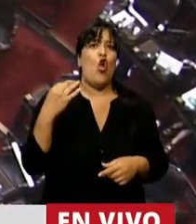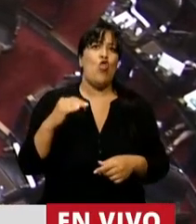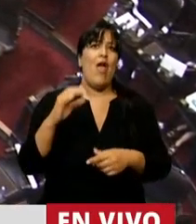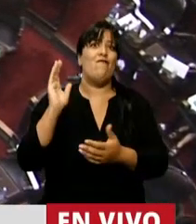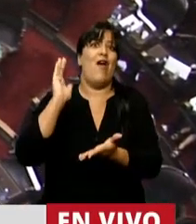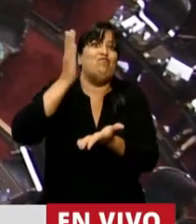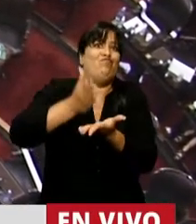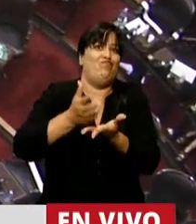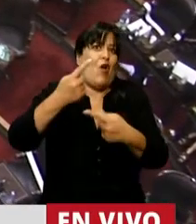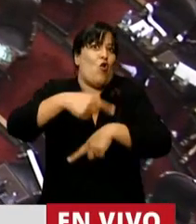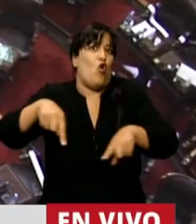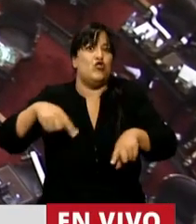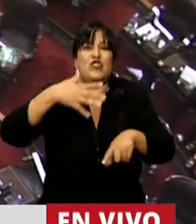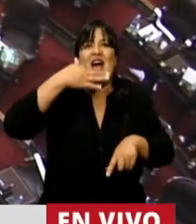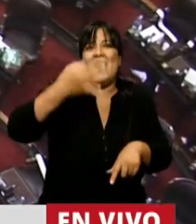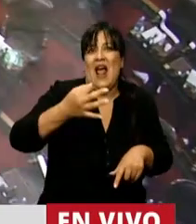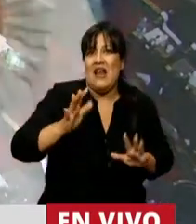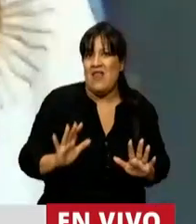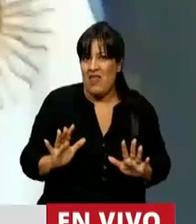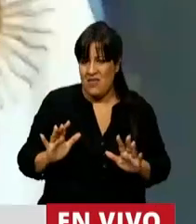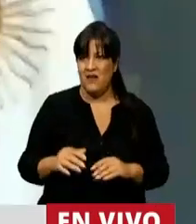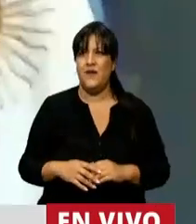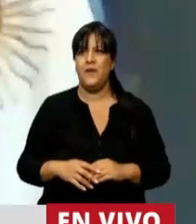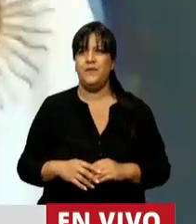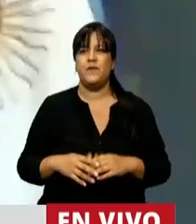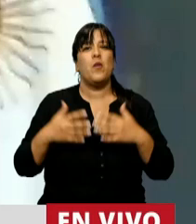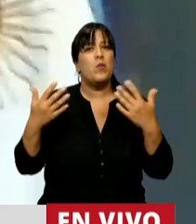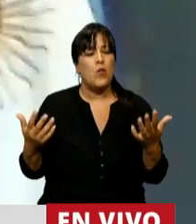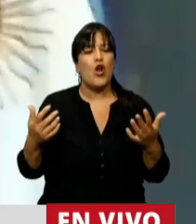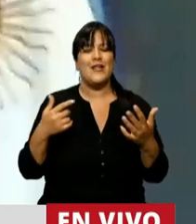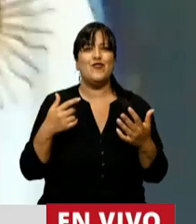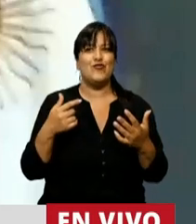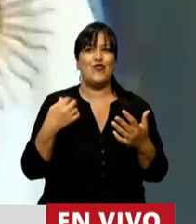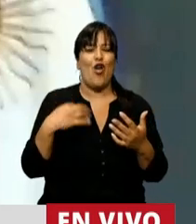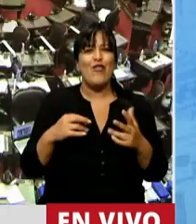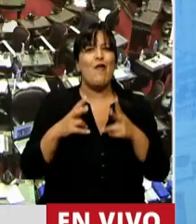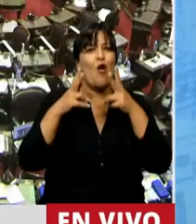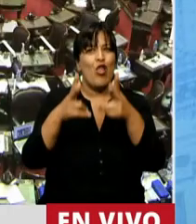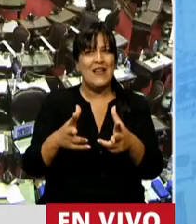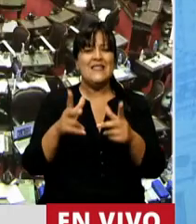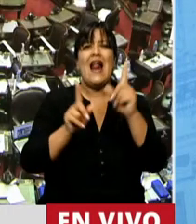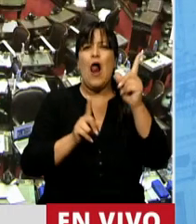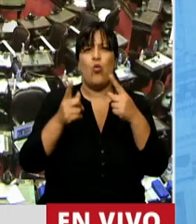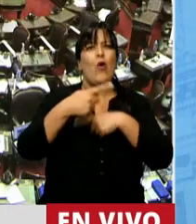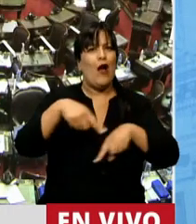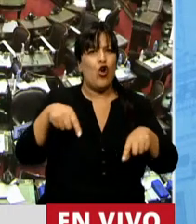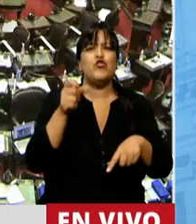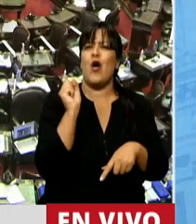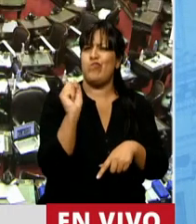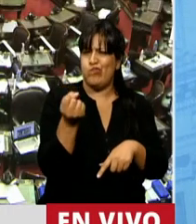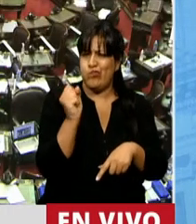los hechos, por las realidades transformadas. Por eso, presidente, no puedo dejar de mencionar algunos hechos, algunos